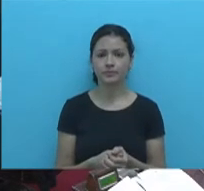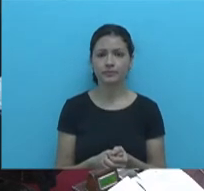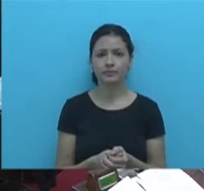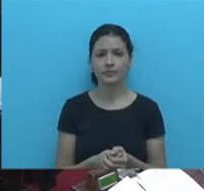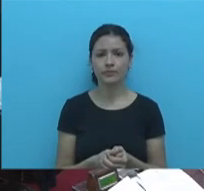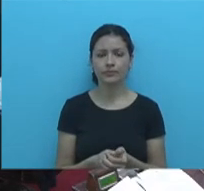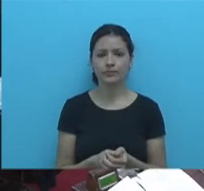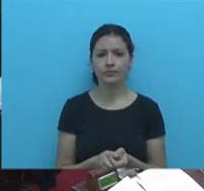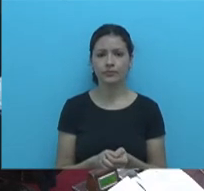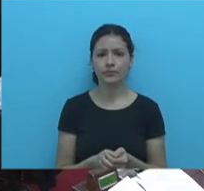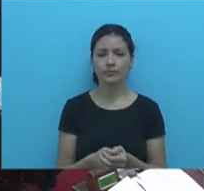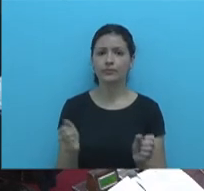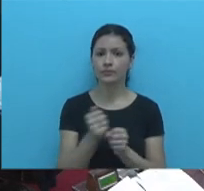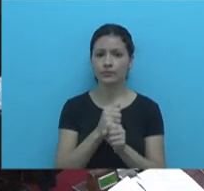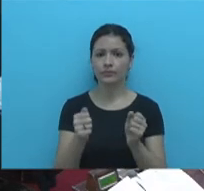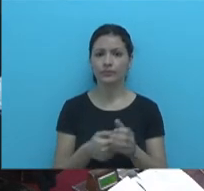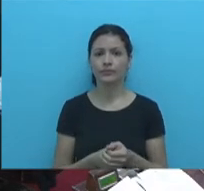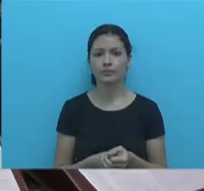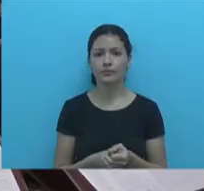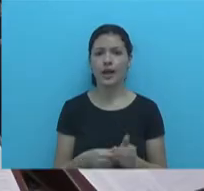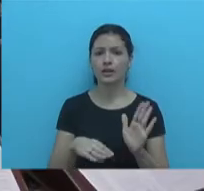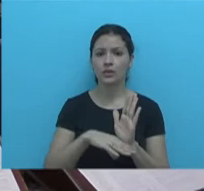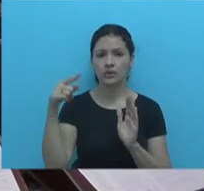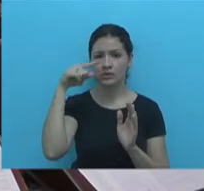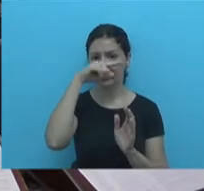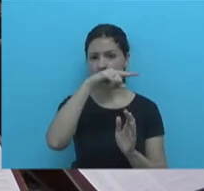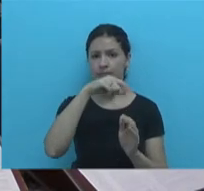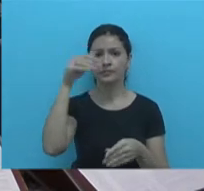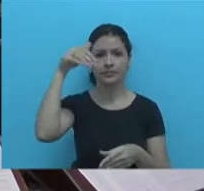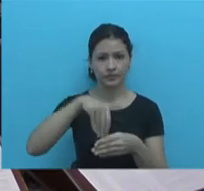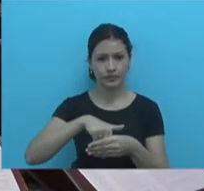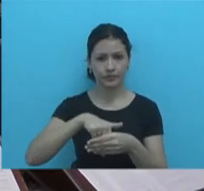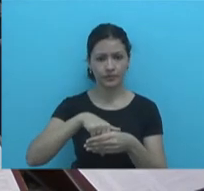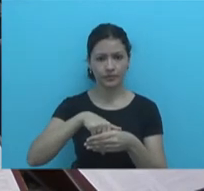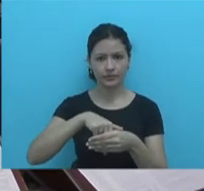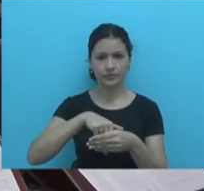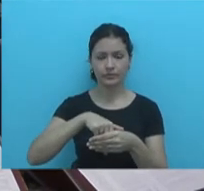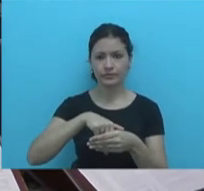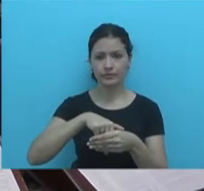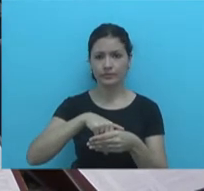Aprobado. Artículo 7.